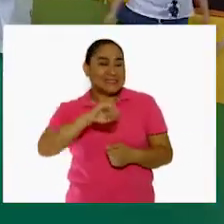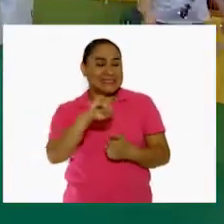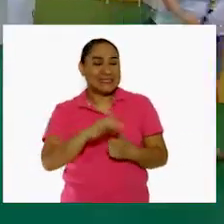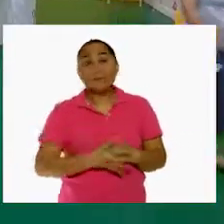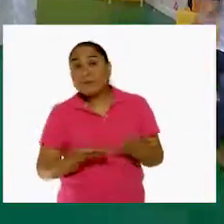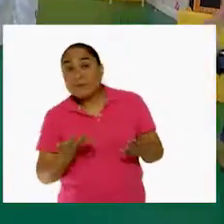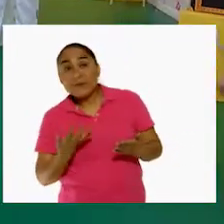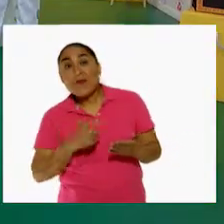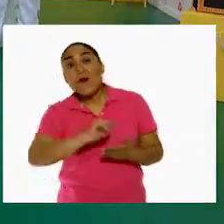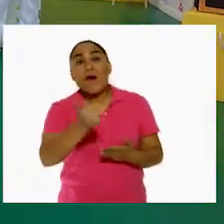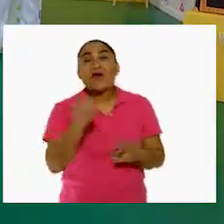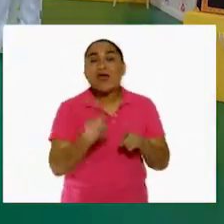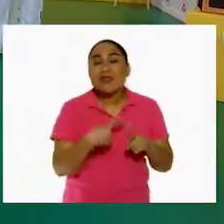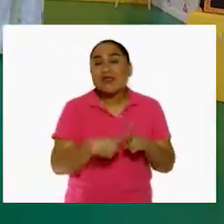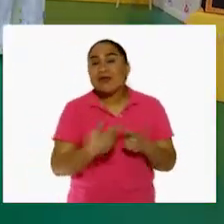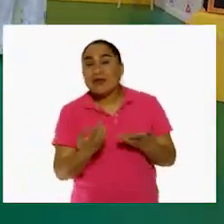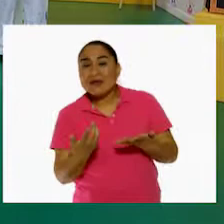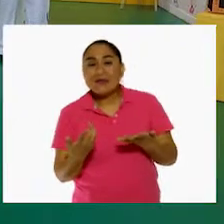bien. ¿Quién más? ¿Quién sigue? Más? ¿Quién sigue?